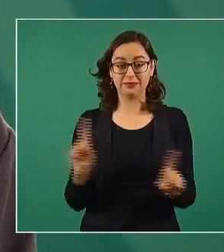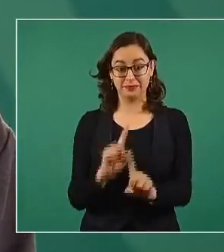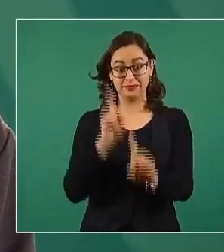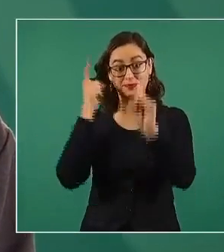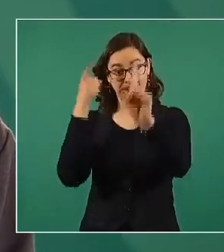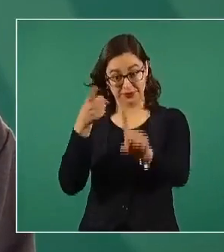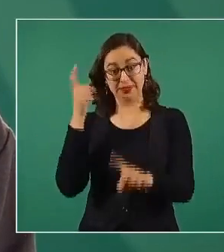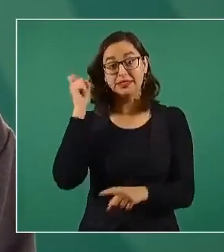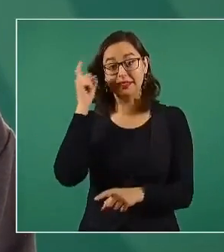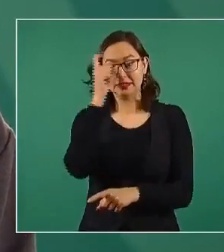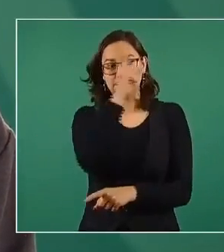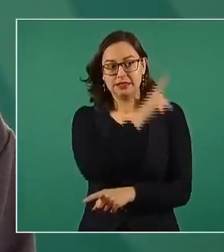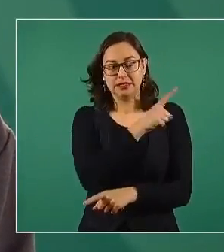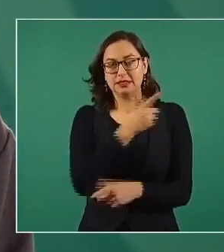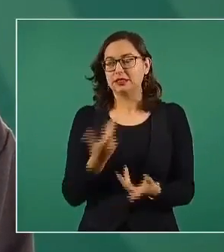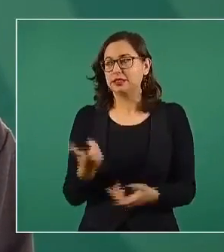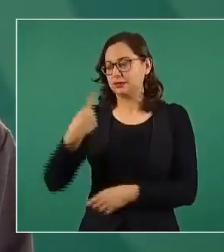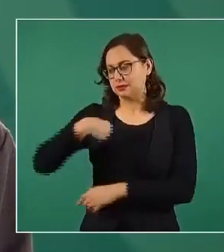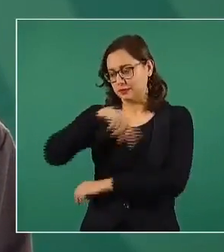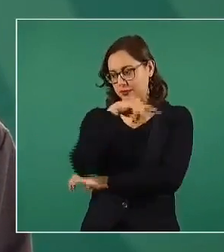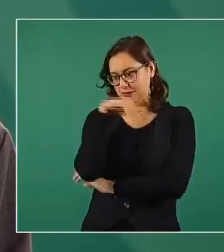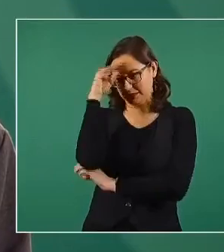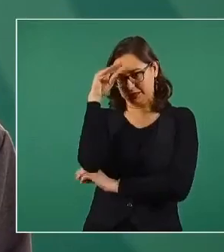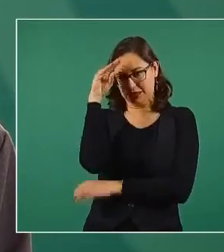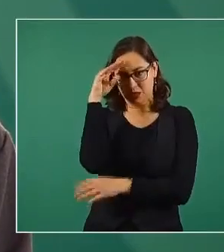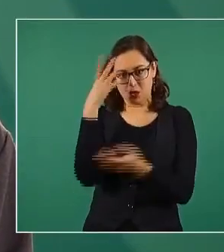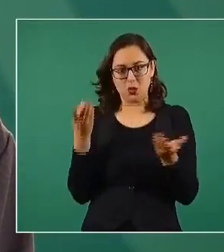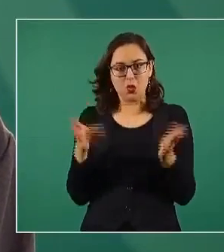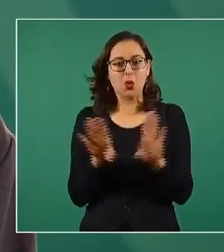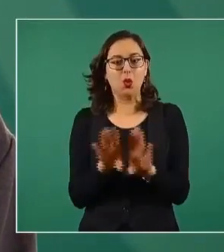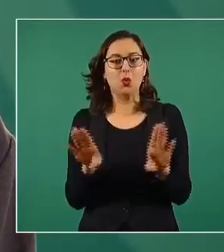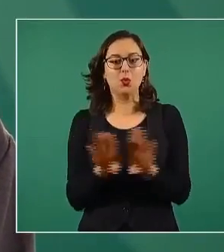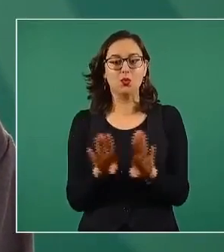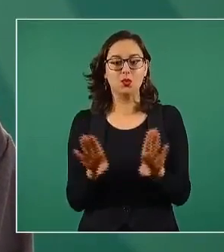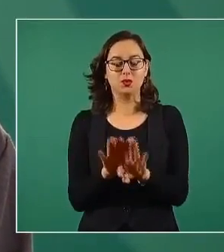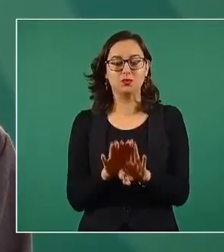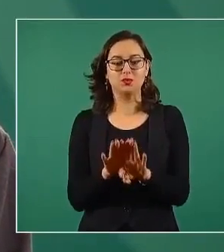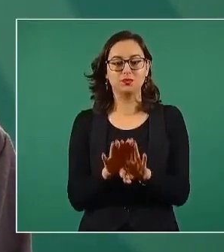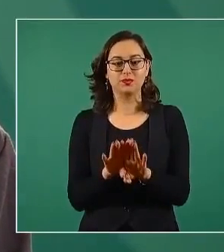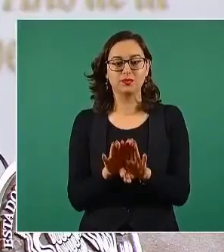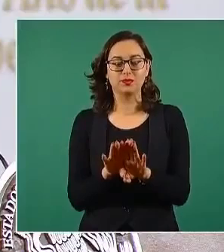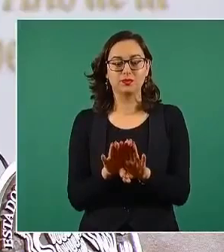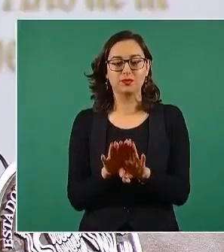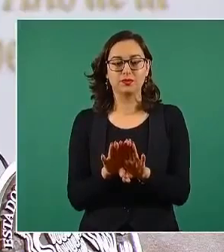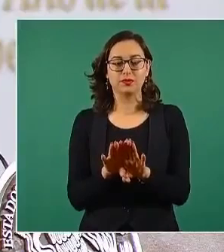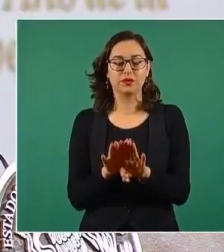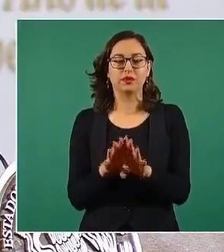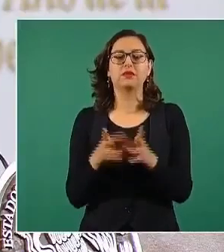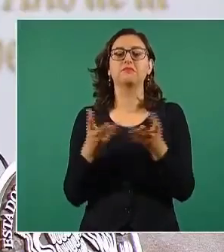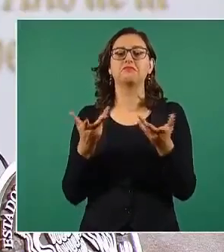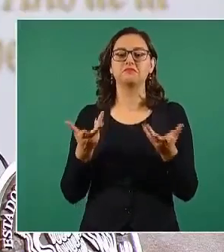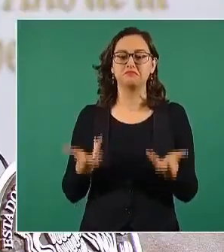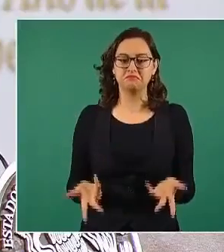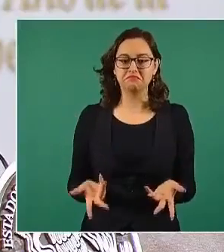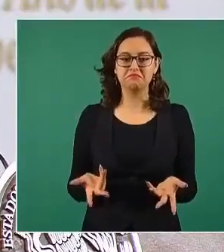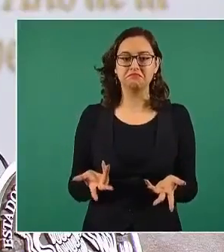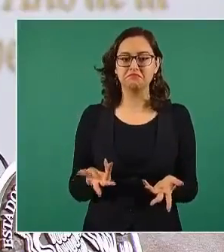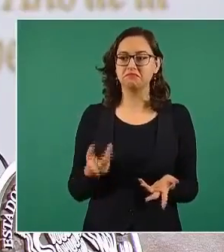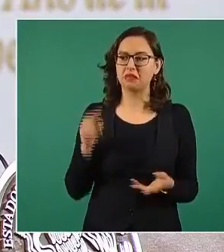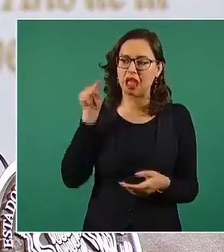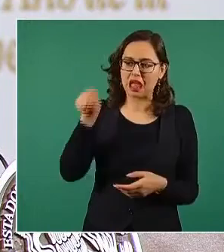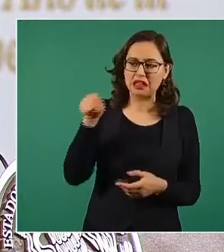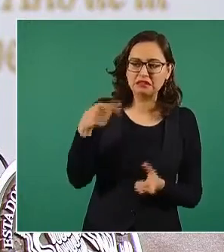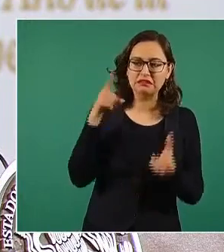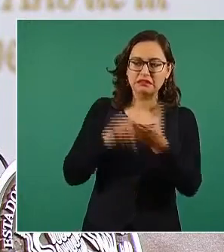nos ocurrió, la más sencilla, es aprender en diálogo. La ventaja de aprender en